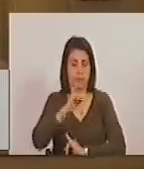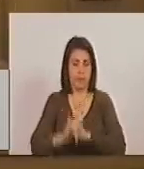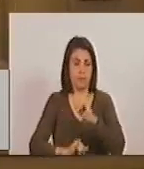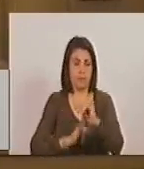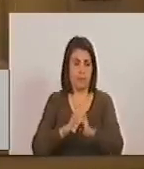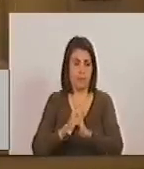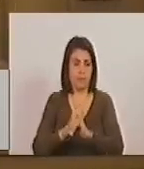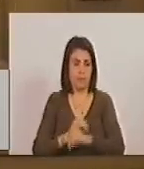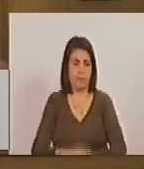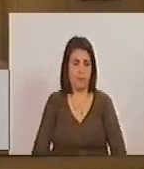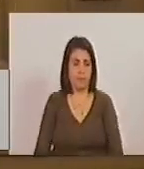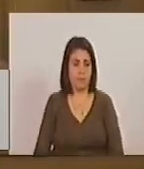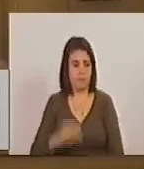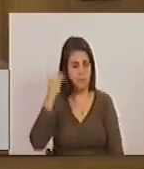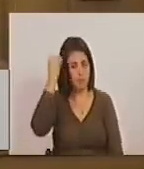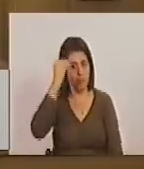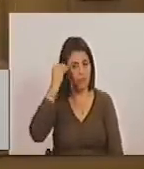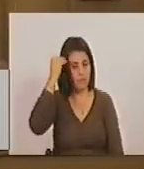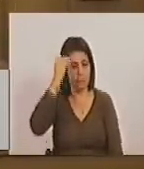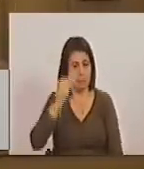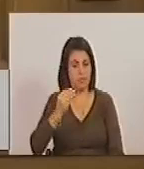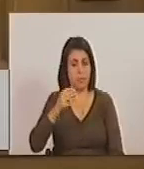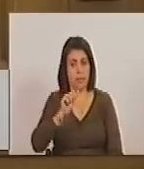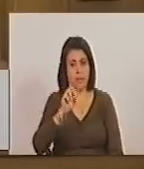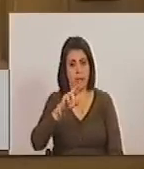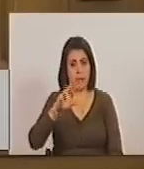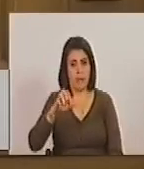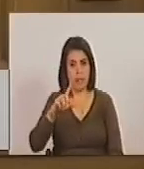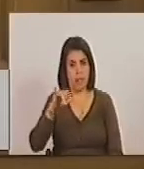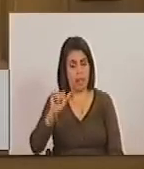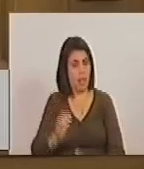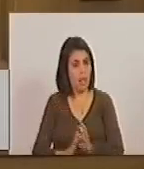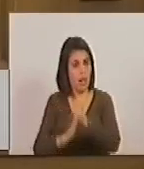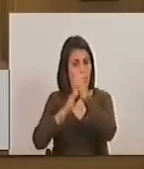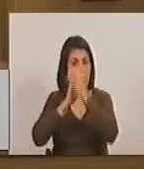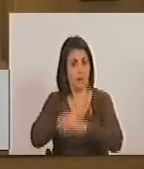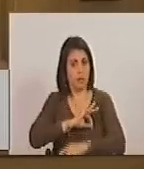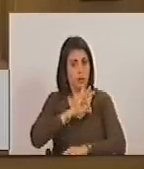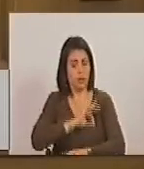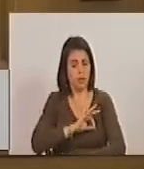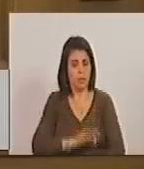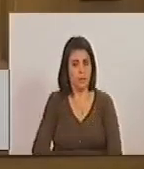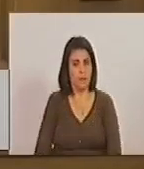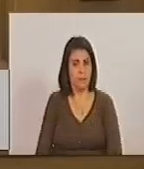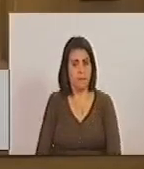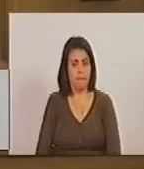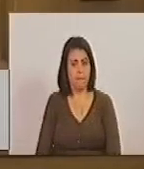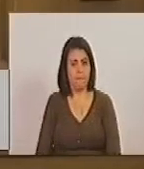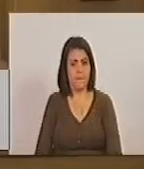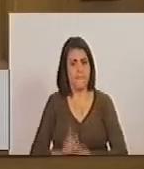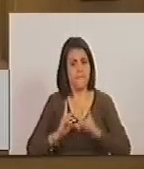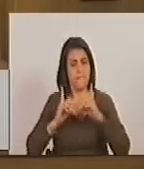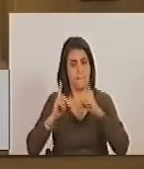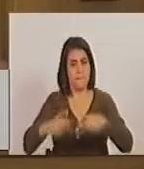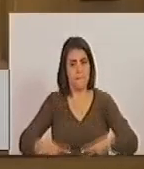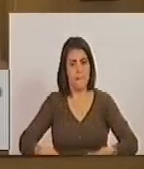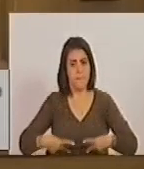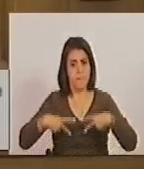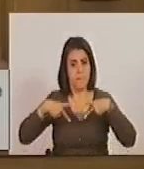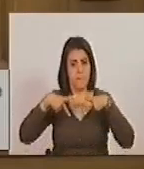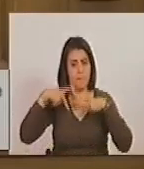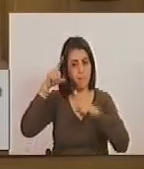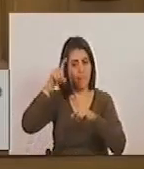internacionales. Considerando que Argelia Laya fue una líder social que dedicó su vida a